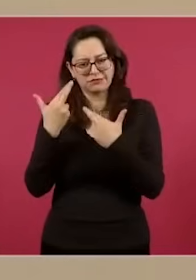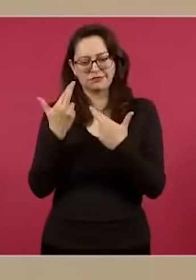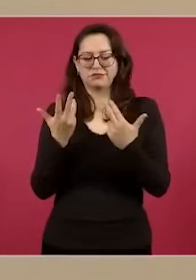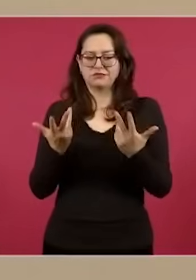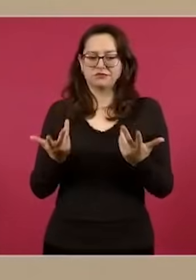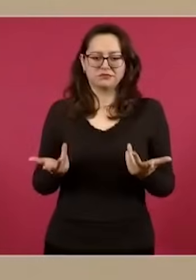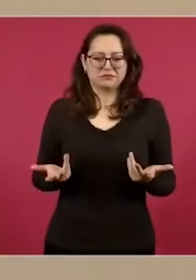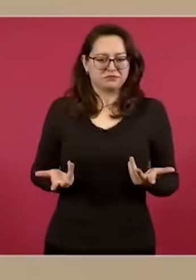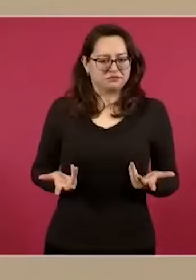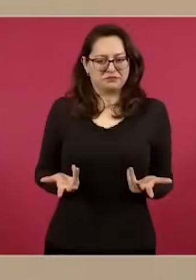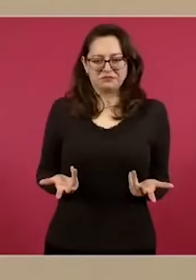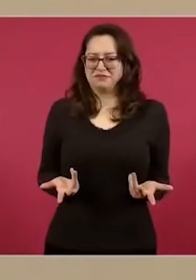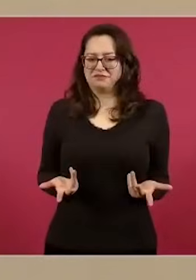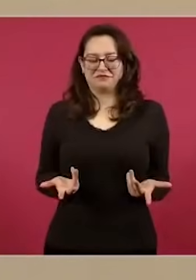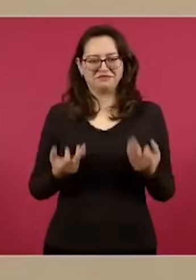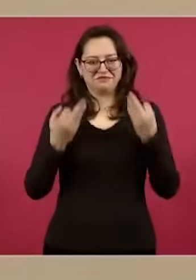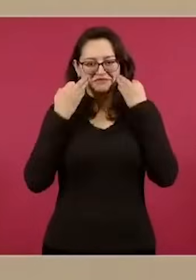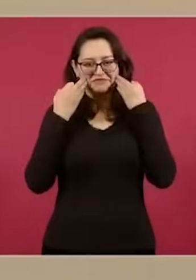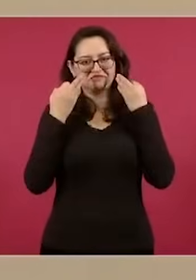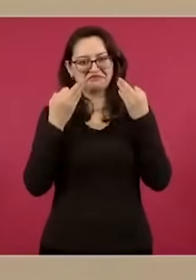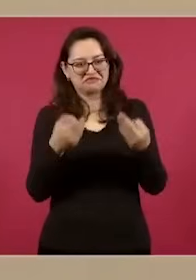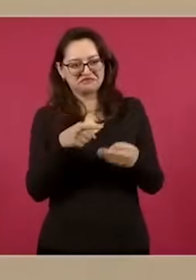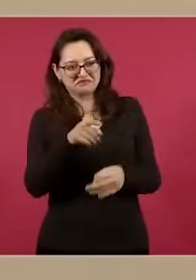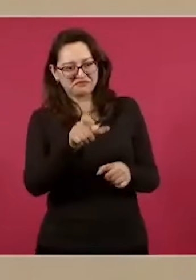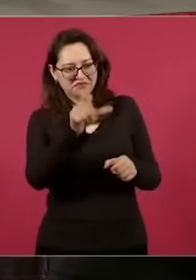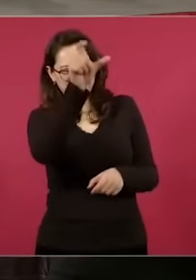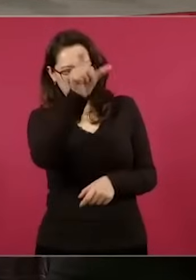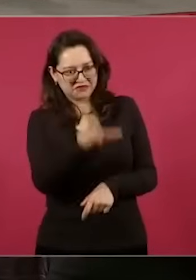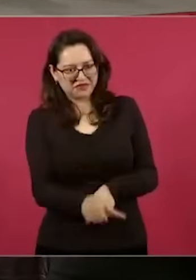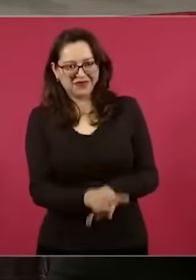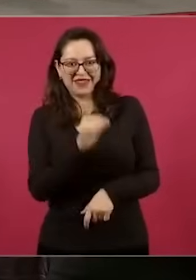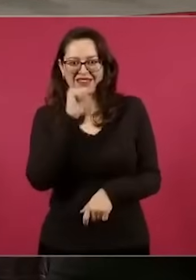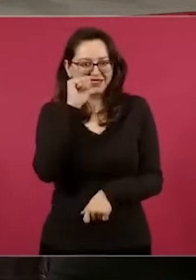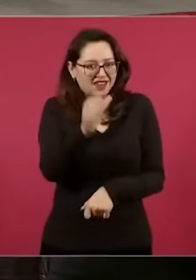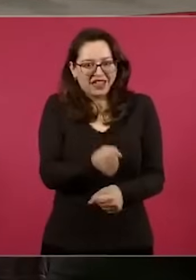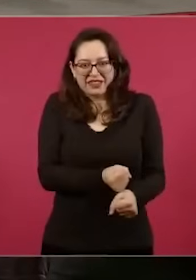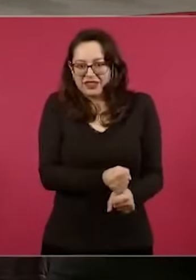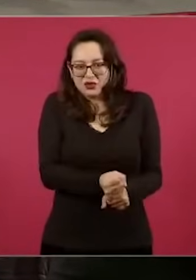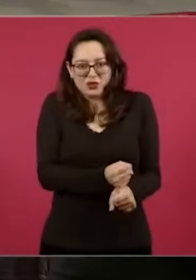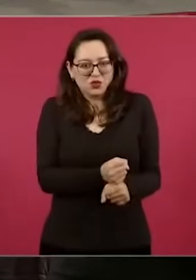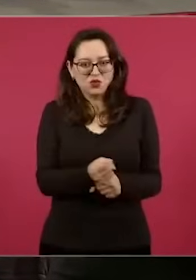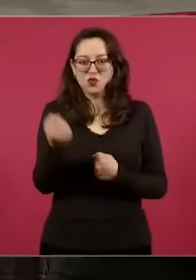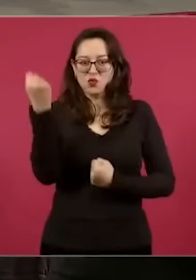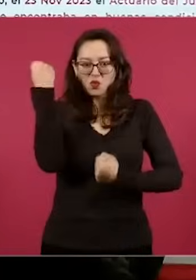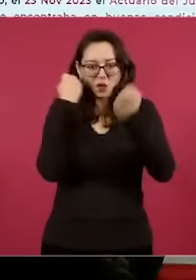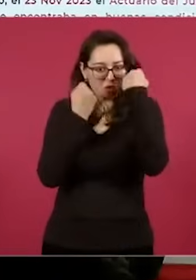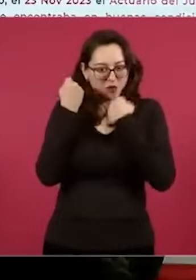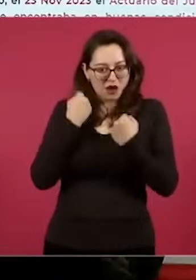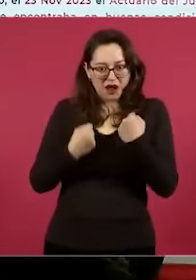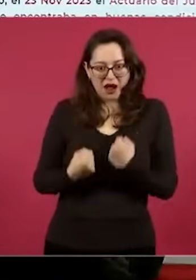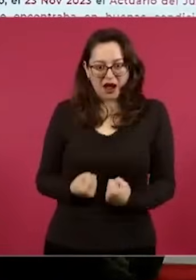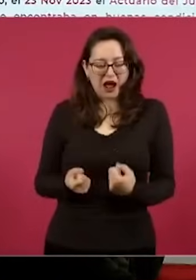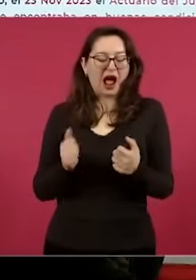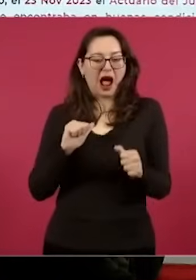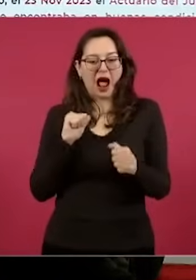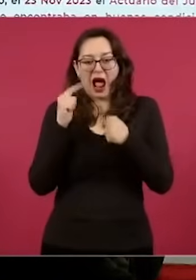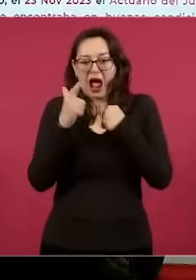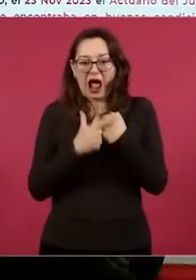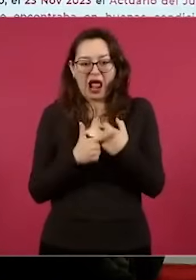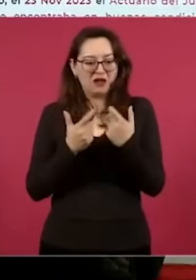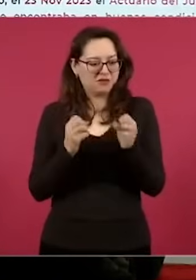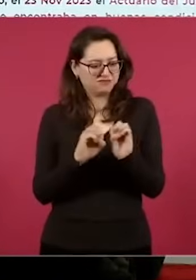juzgado se cercioró que el detenido se encontraba en buenas condiciones no presentaba lesiones visibles golpes o